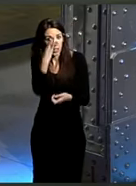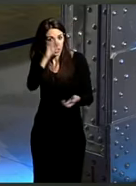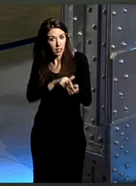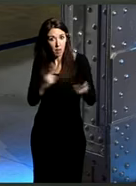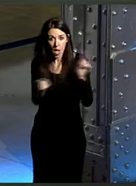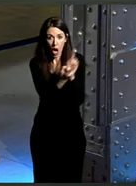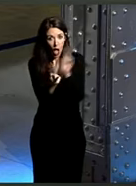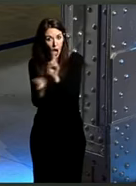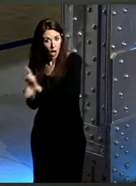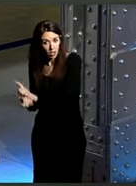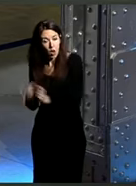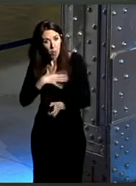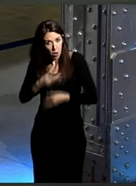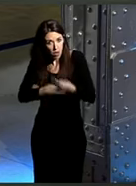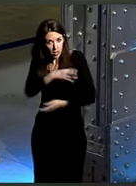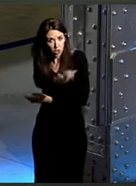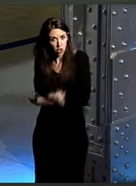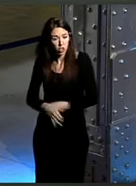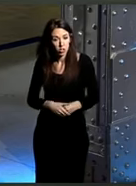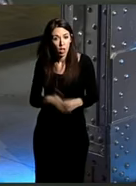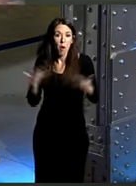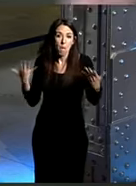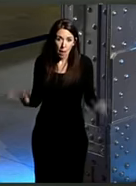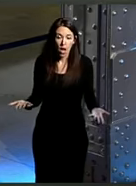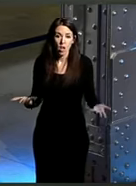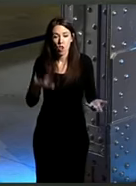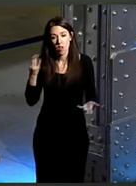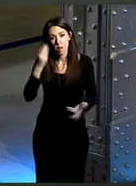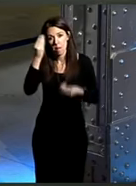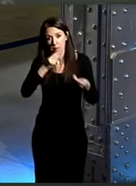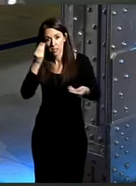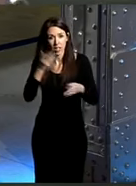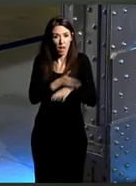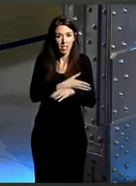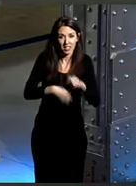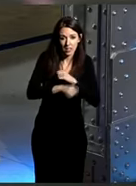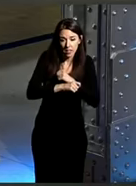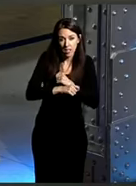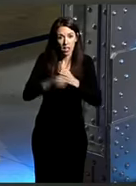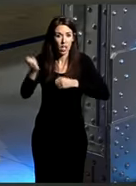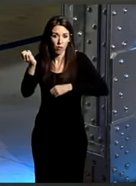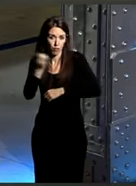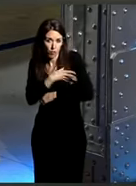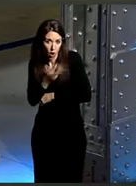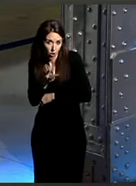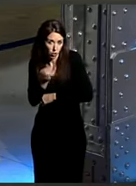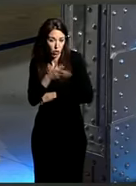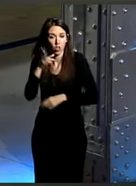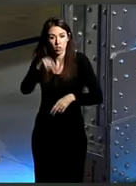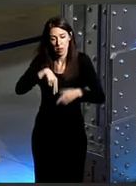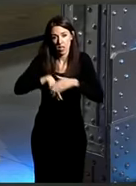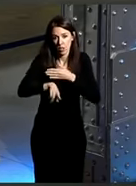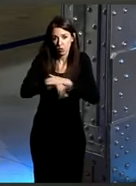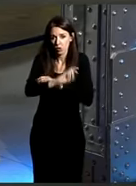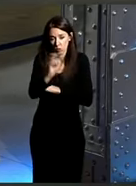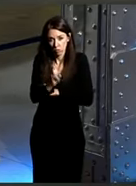sigan. ¿Se puede hacer? Sí que se puede hacer. Pero hay que pensar otras estrategias, tener fondos, tener